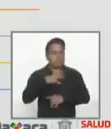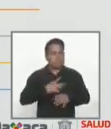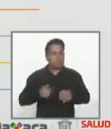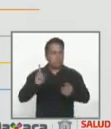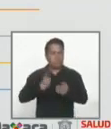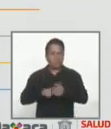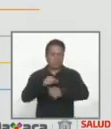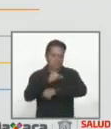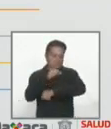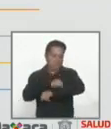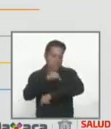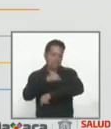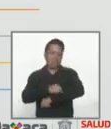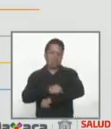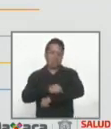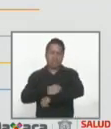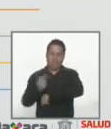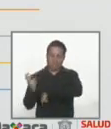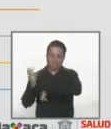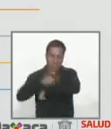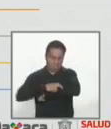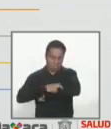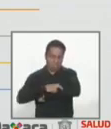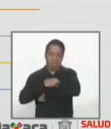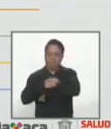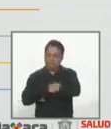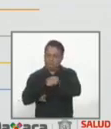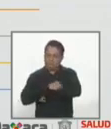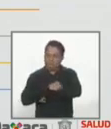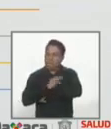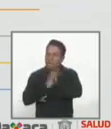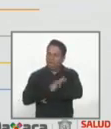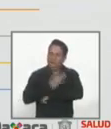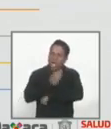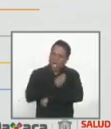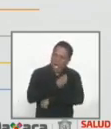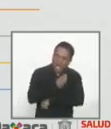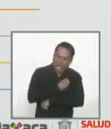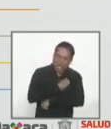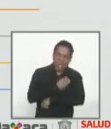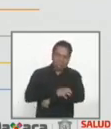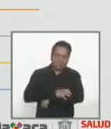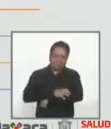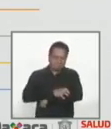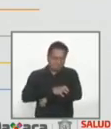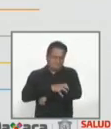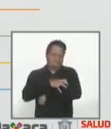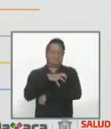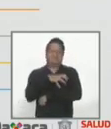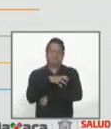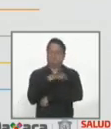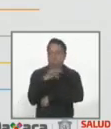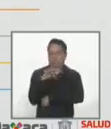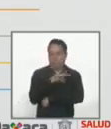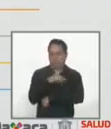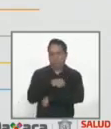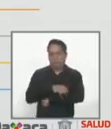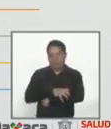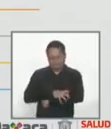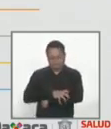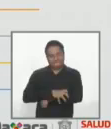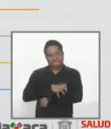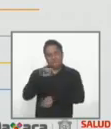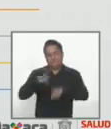ocurrió donde se fueron enterrados los colmillos. Puede haber dolor, edema, se inflama la extremidad que fue